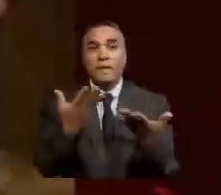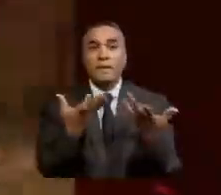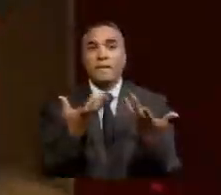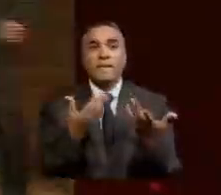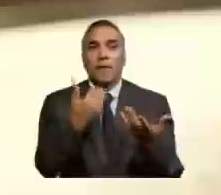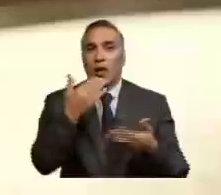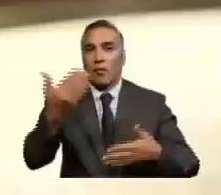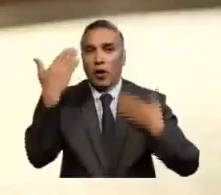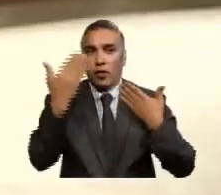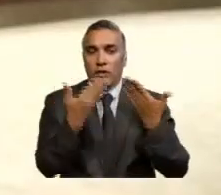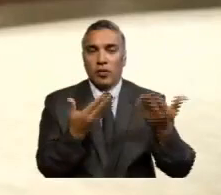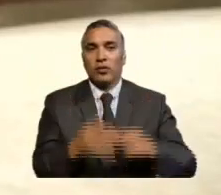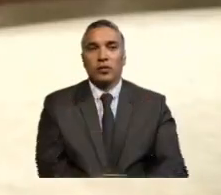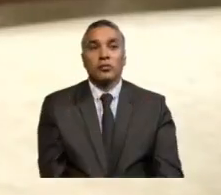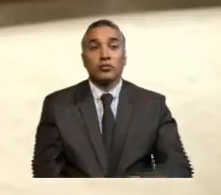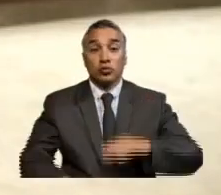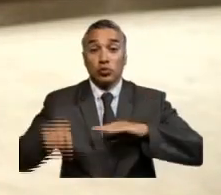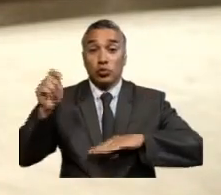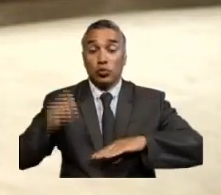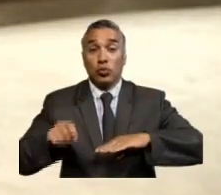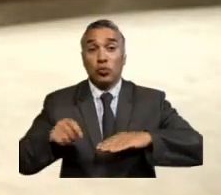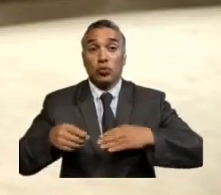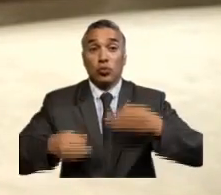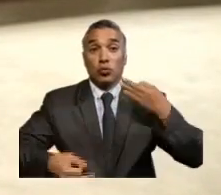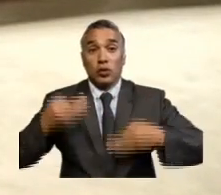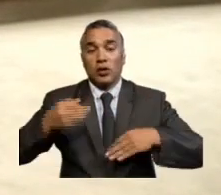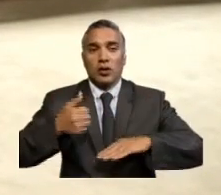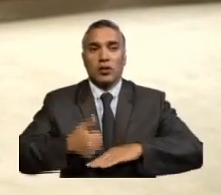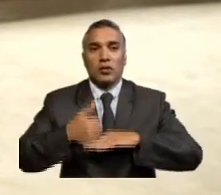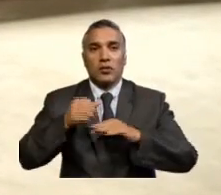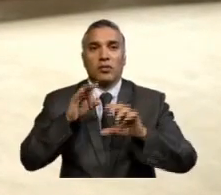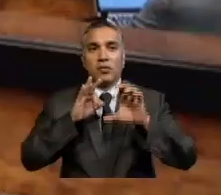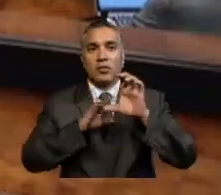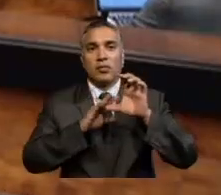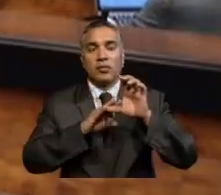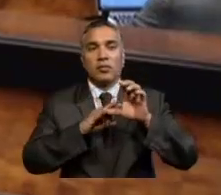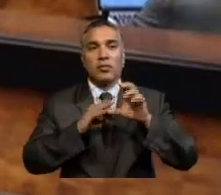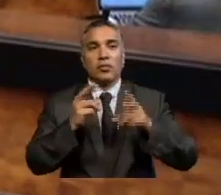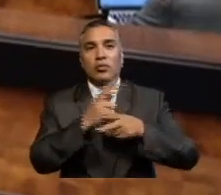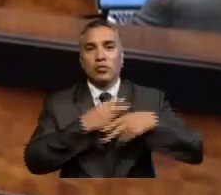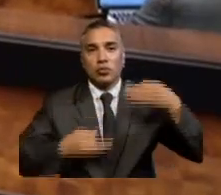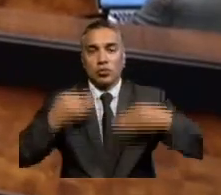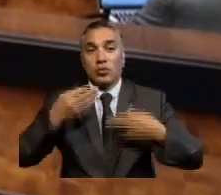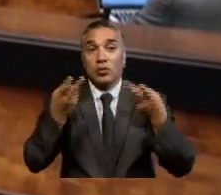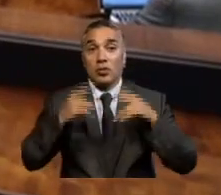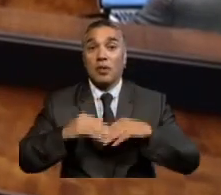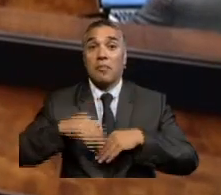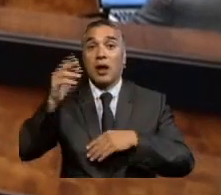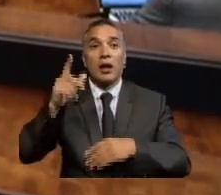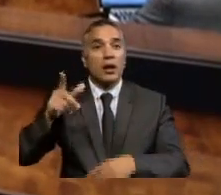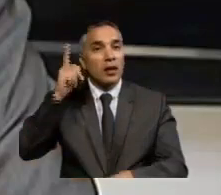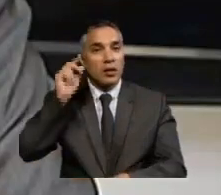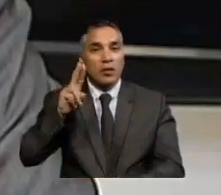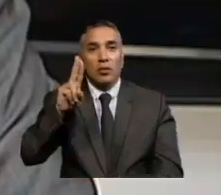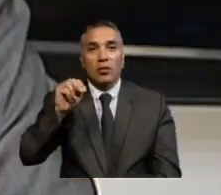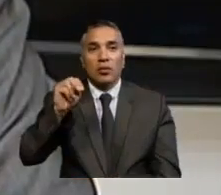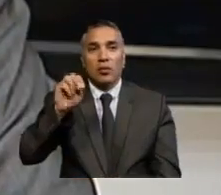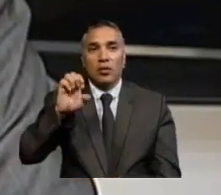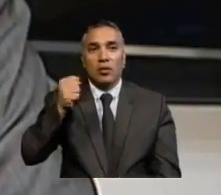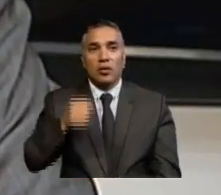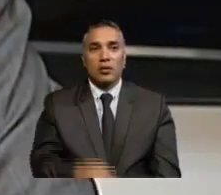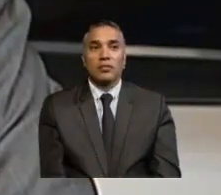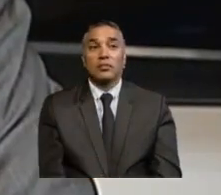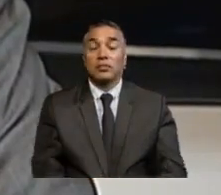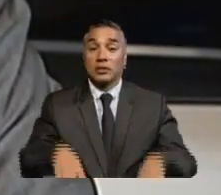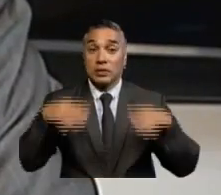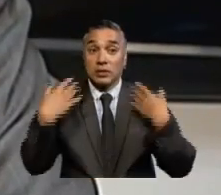desenlace político, con un juicio de por medio a las autoridades del Consejo de la Judicatura y una nueva mayoría liderada por UNES. Sería